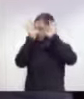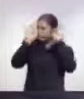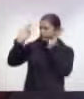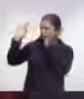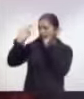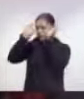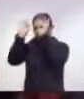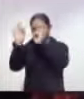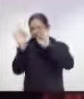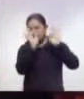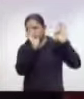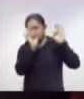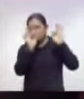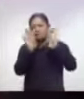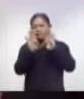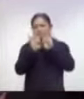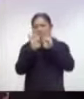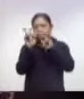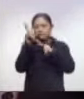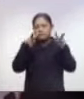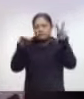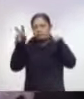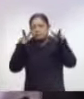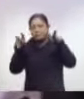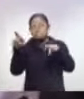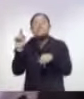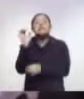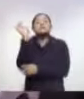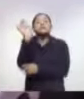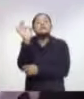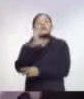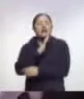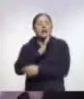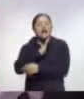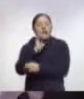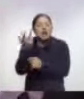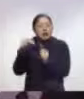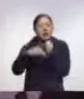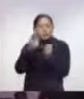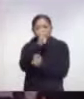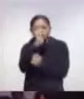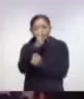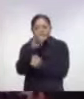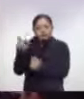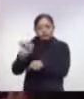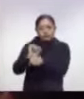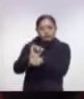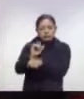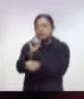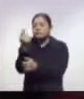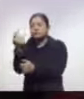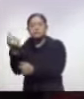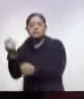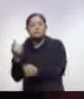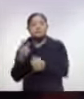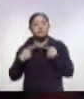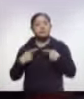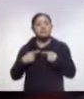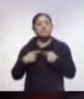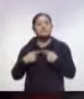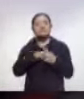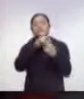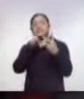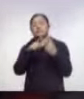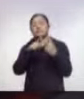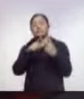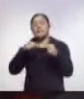hay un agente sospechoso en un carro con sujetos en actitud sospechosa. ¿Se quedó claro? Número dos, cada que hagas caminando en la calle, por lo menos a la mitad de la